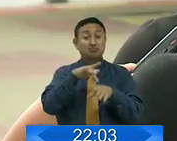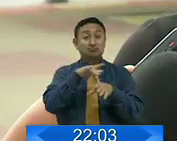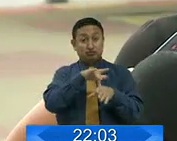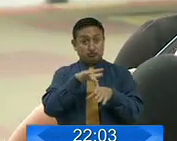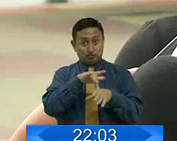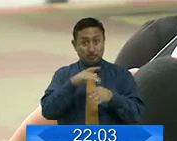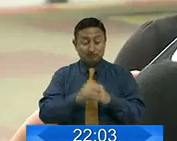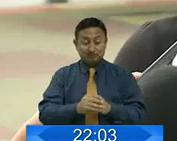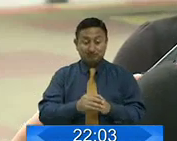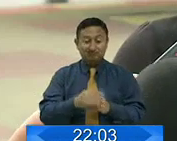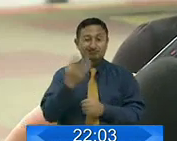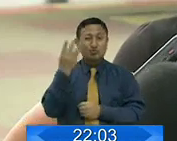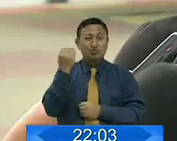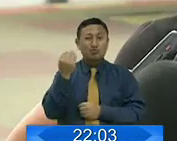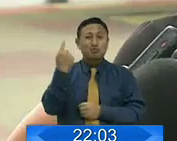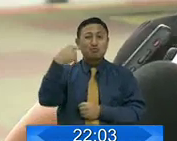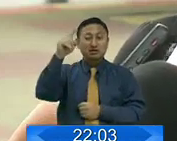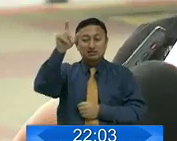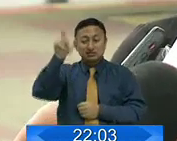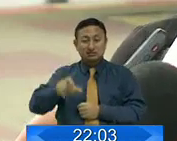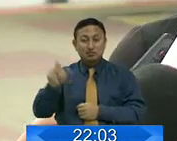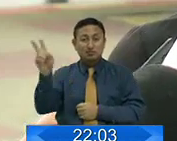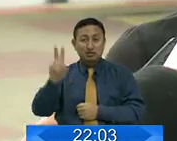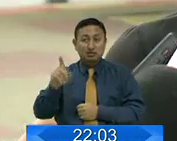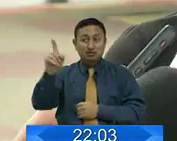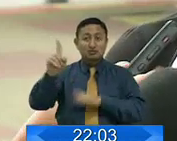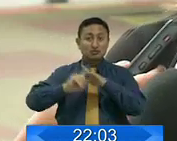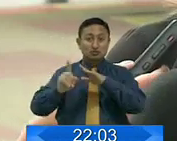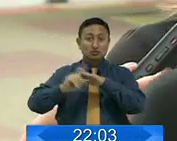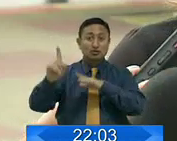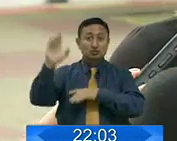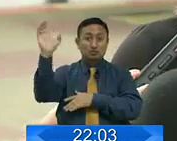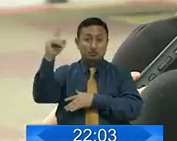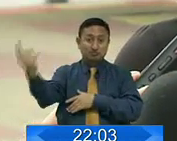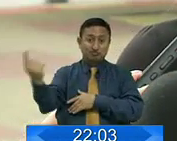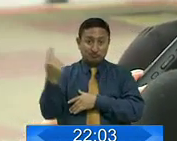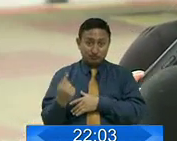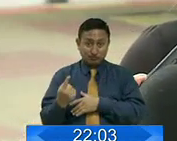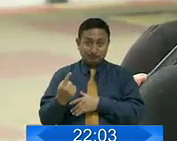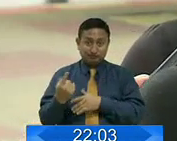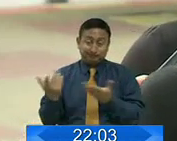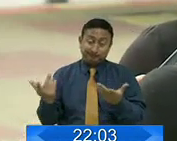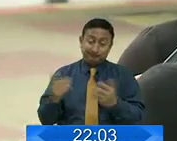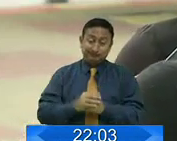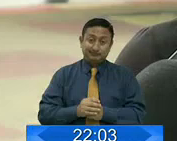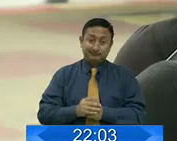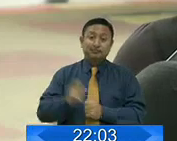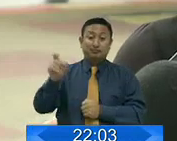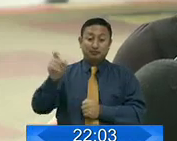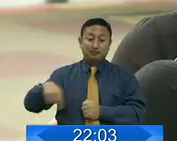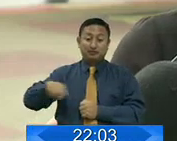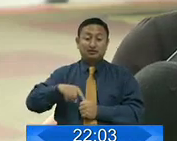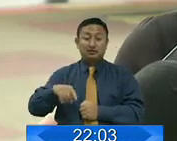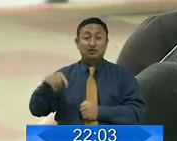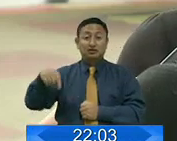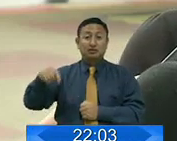los cientos de miles de venezolanos que huyen de la tragedia de su país, por supuesto que también hacen parte de un